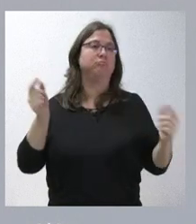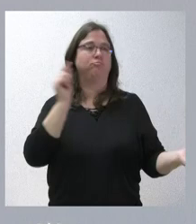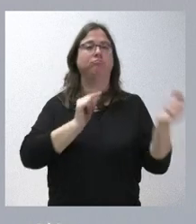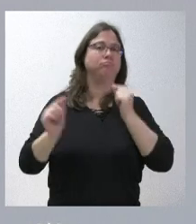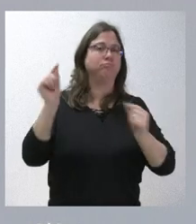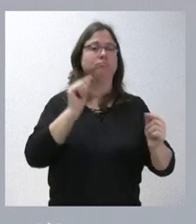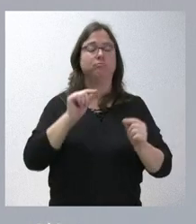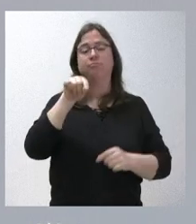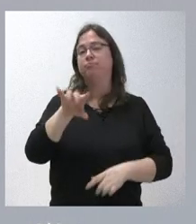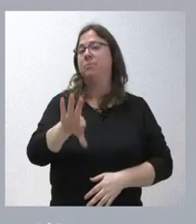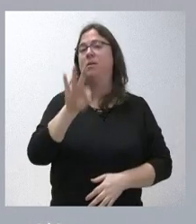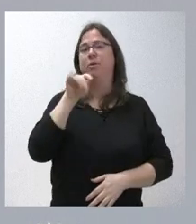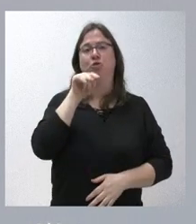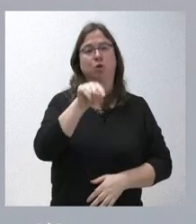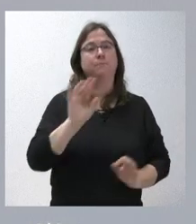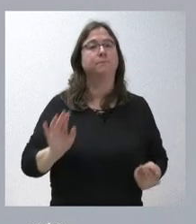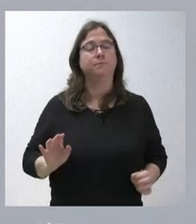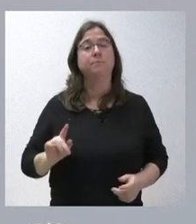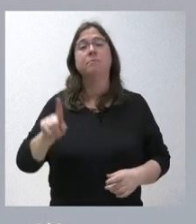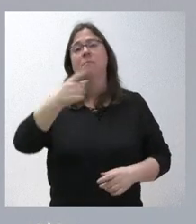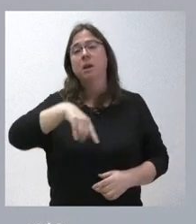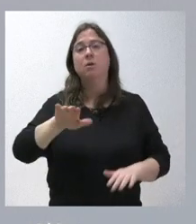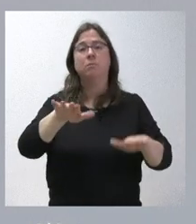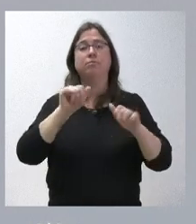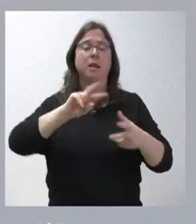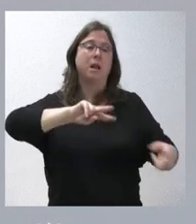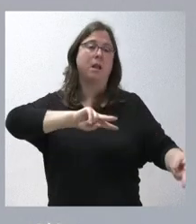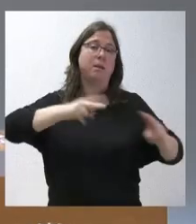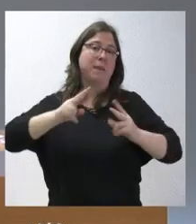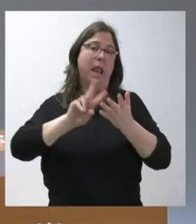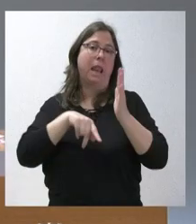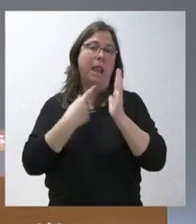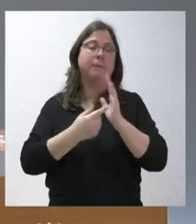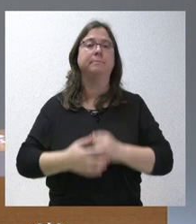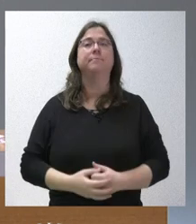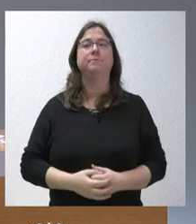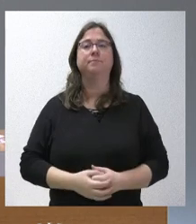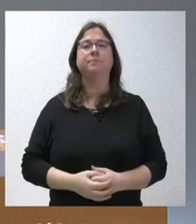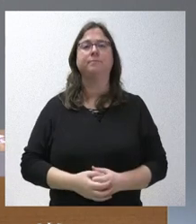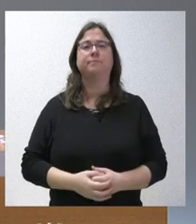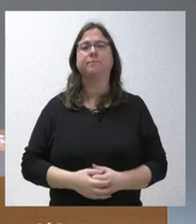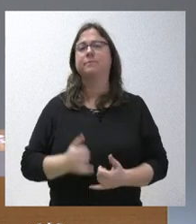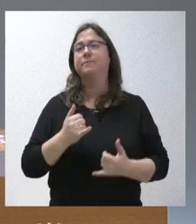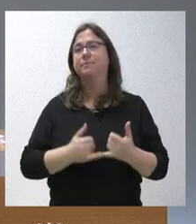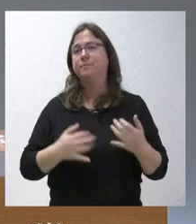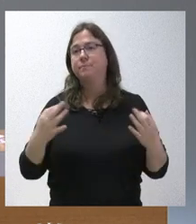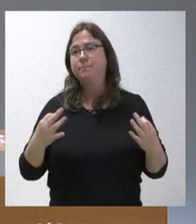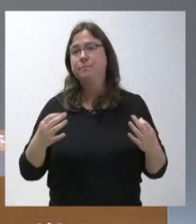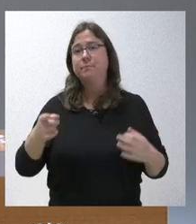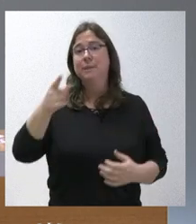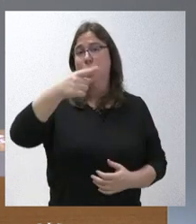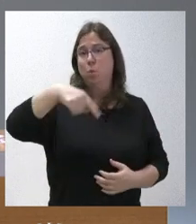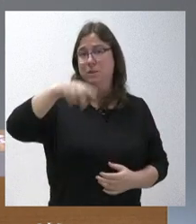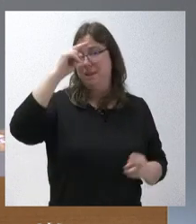que es al que le corresponde estas decisiones y al que le corresponde tramitar la ley Entonces ustedes